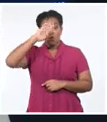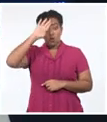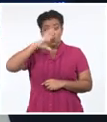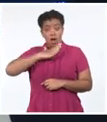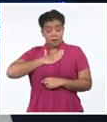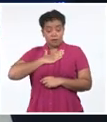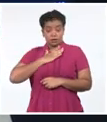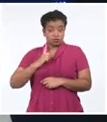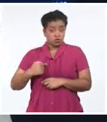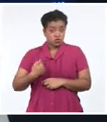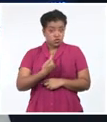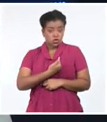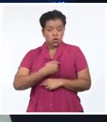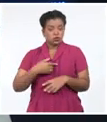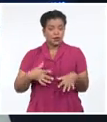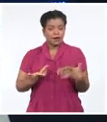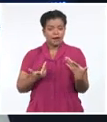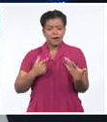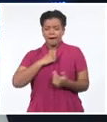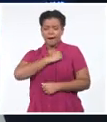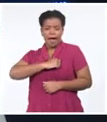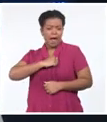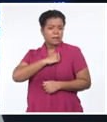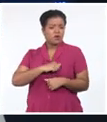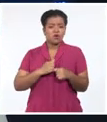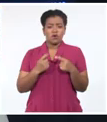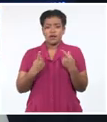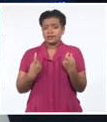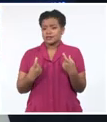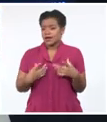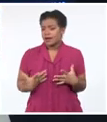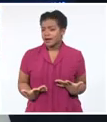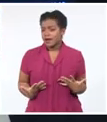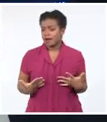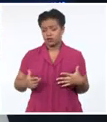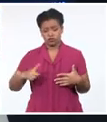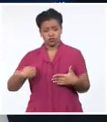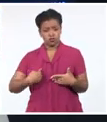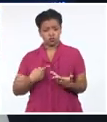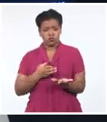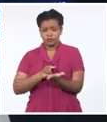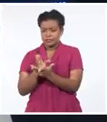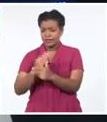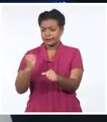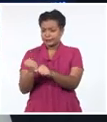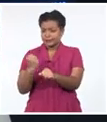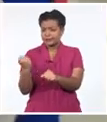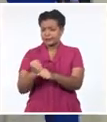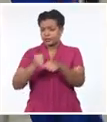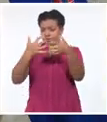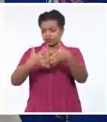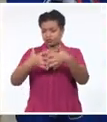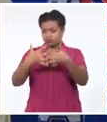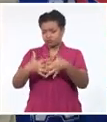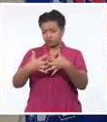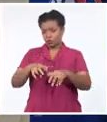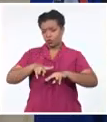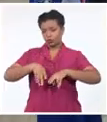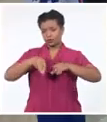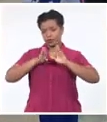pensamiento la pasión y los necesarios brazos para multiplicar el trabajo y la productividad